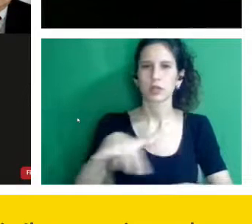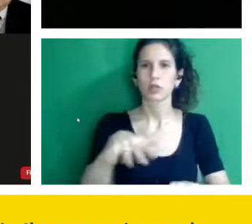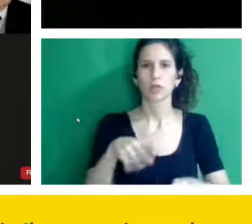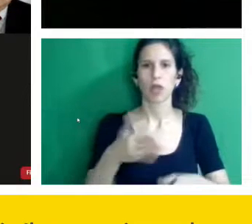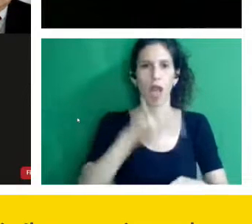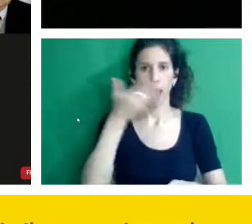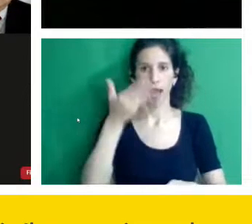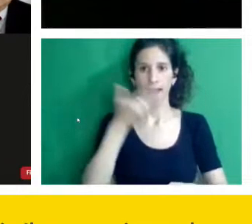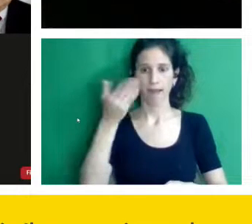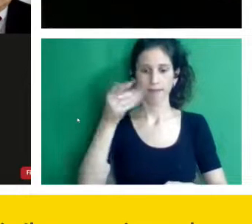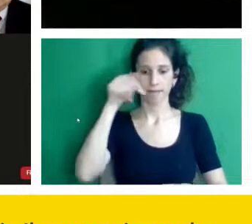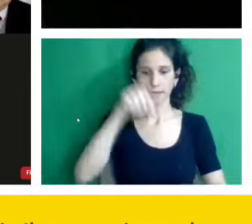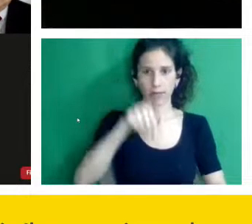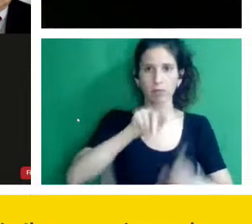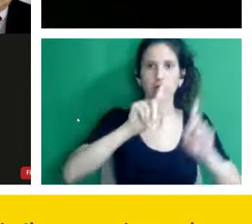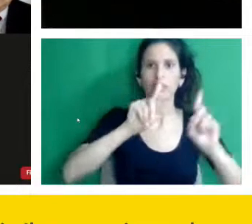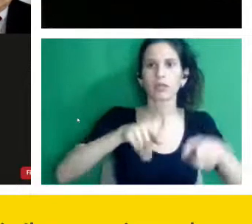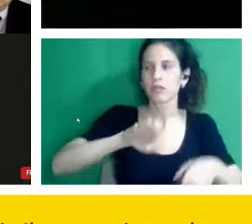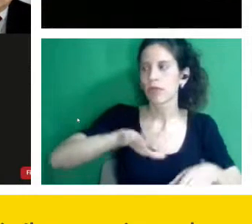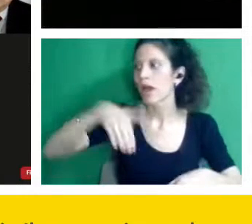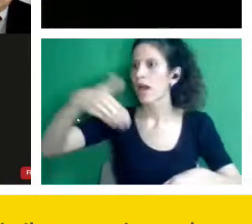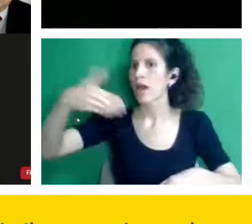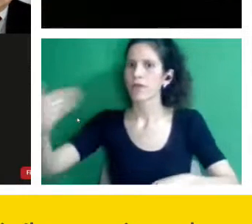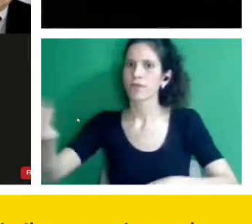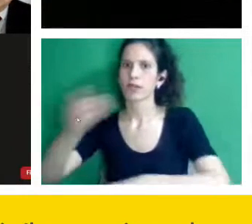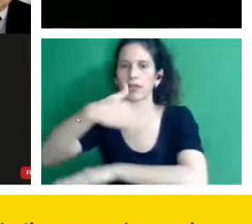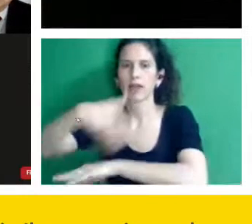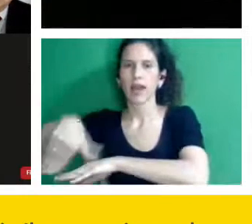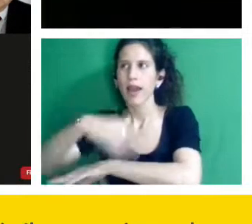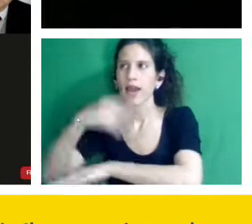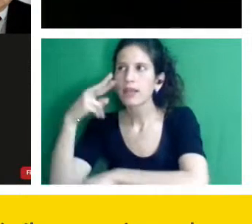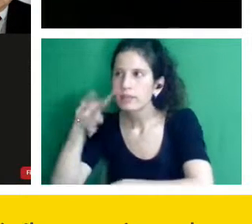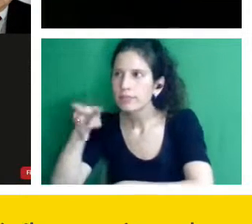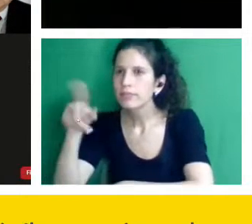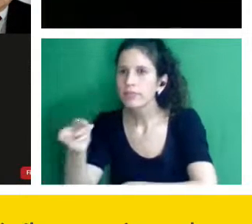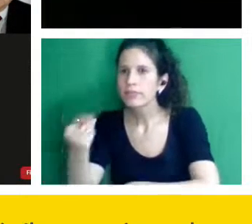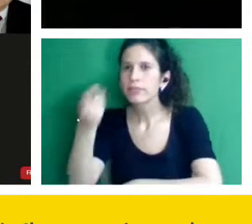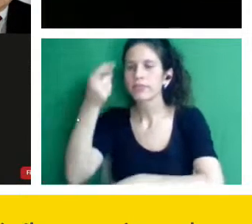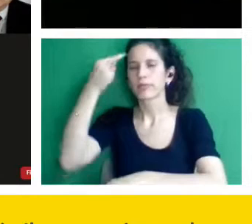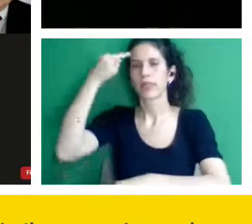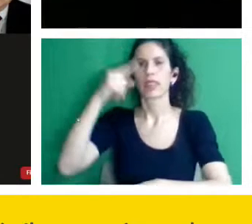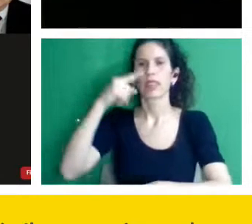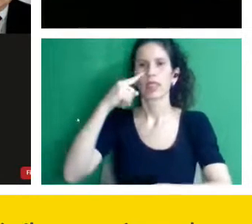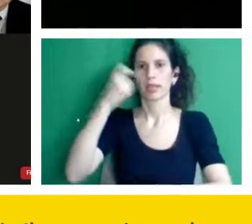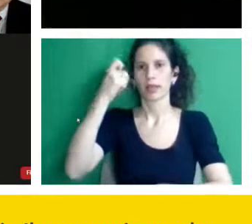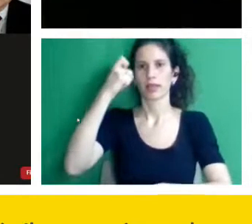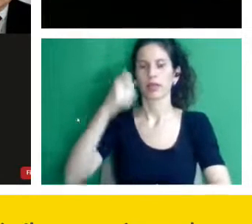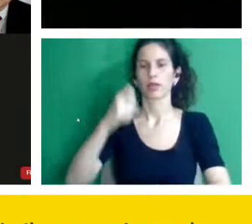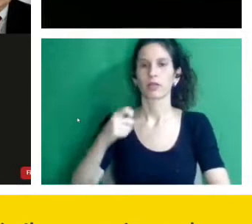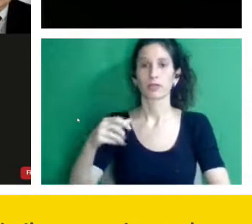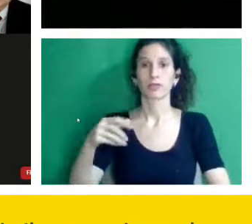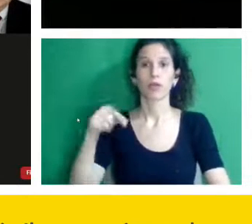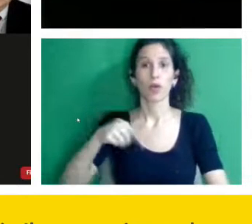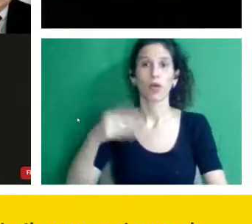Estuvo, me parece, muy buena la situación de pasar la tarde caminando por estos lugares,